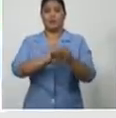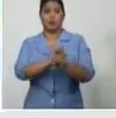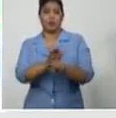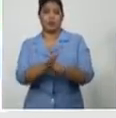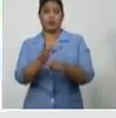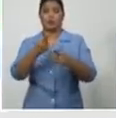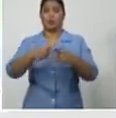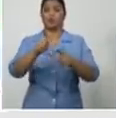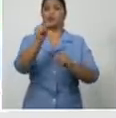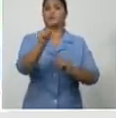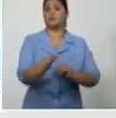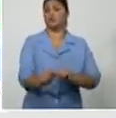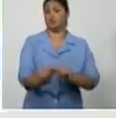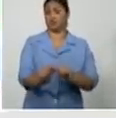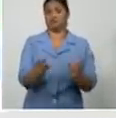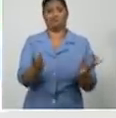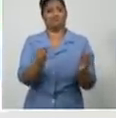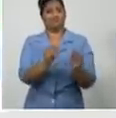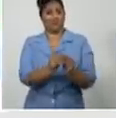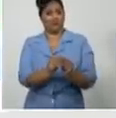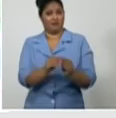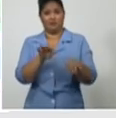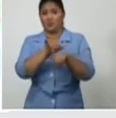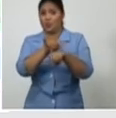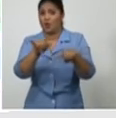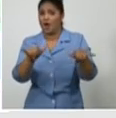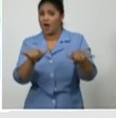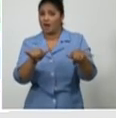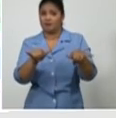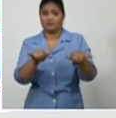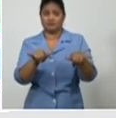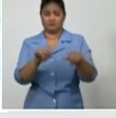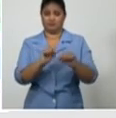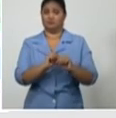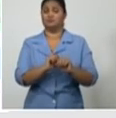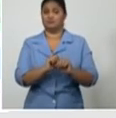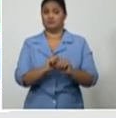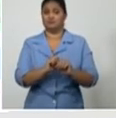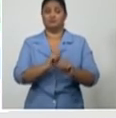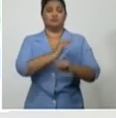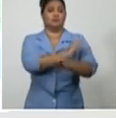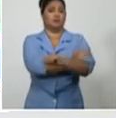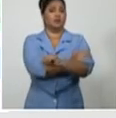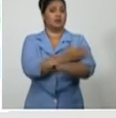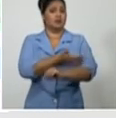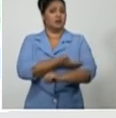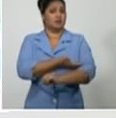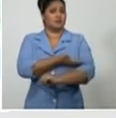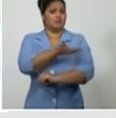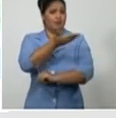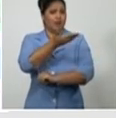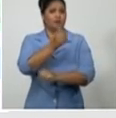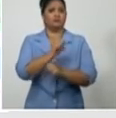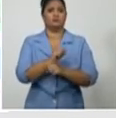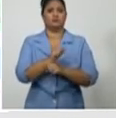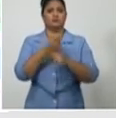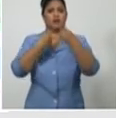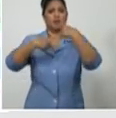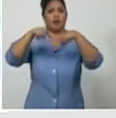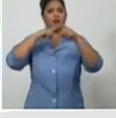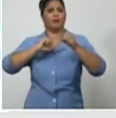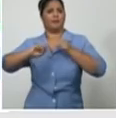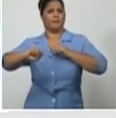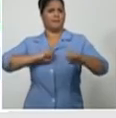diagnosticado, con antecedentes de hipertensión arterial y epilepsia, que inicialmente